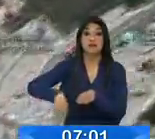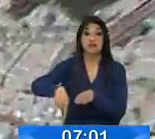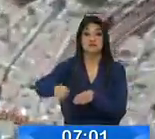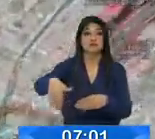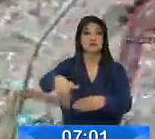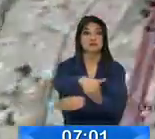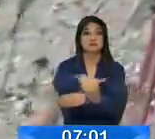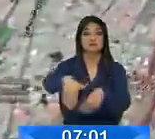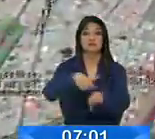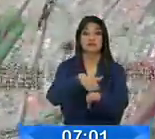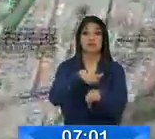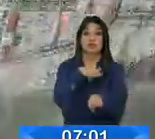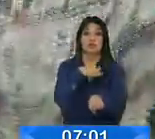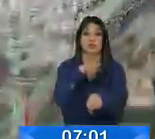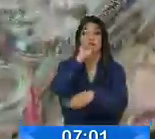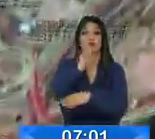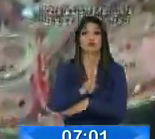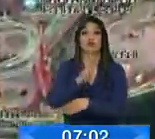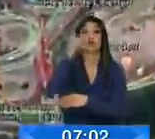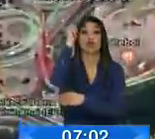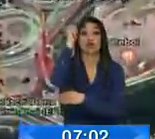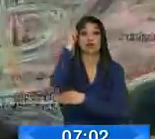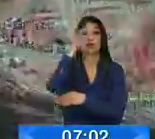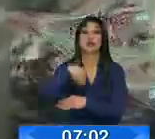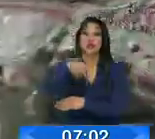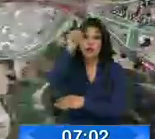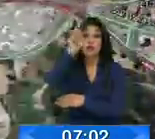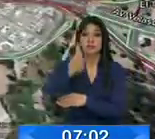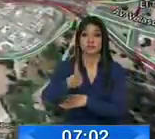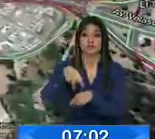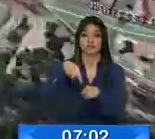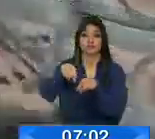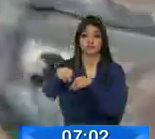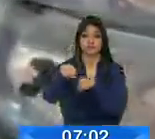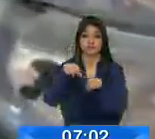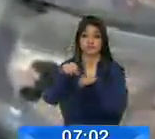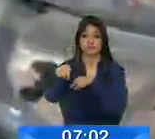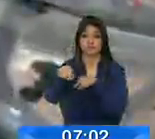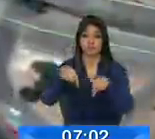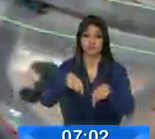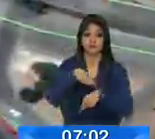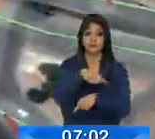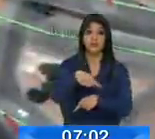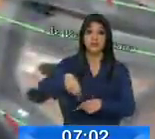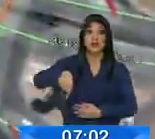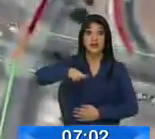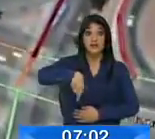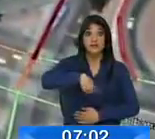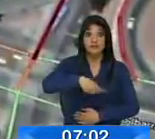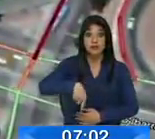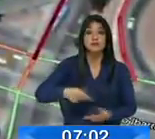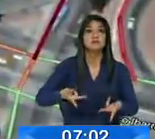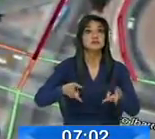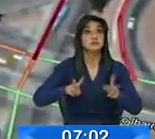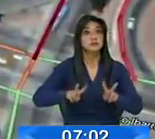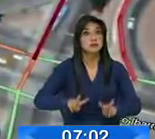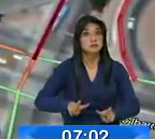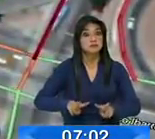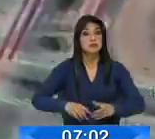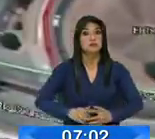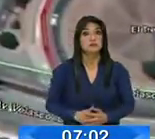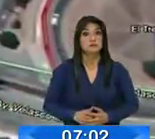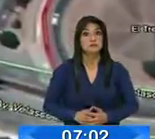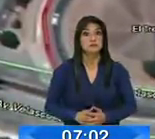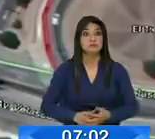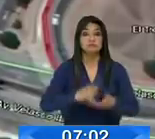mucha congestión de sur a norte y de norte a sur. Aquí en el Trébol, algún cambio hizo